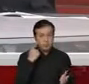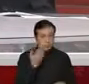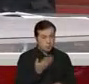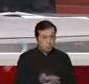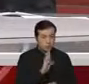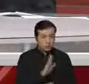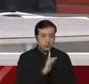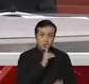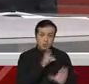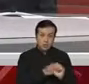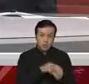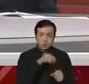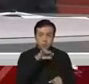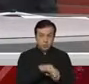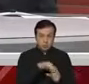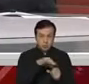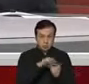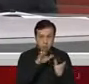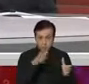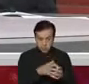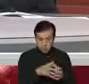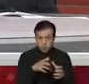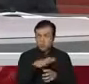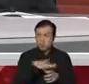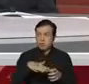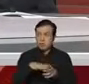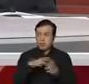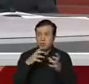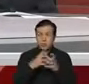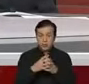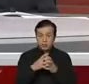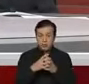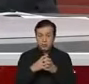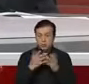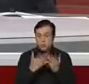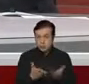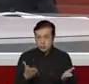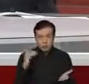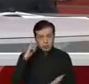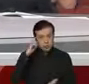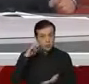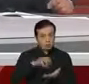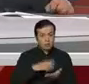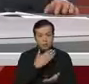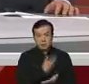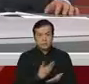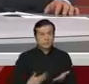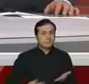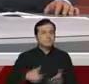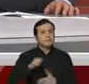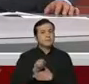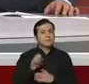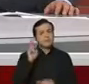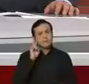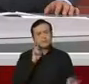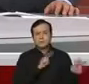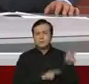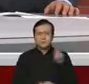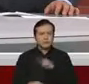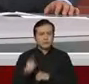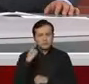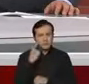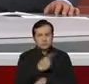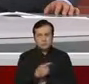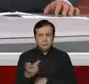de participar en las elecciones. En el círculo ministerial, en el círculo de gobierno, el presidente de la República, ¿cómo ve esta posibilidad?